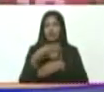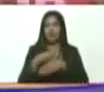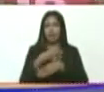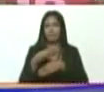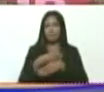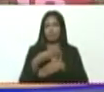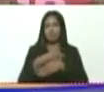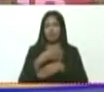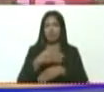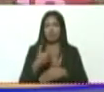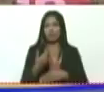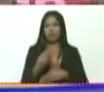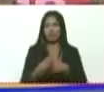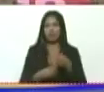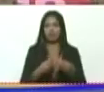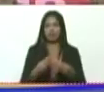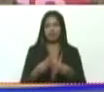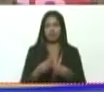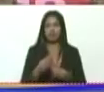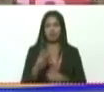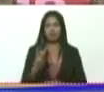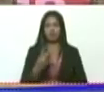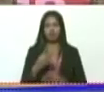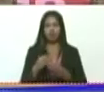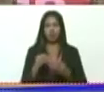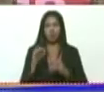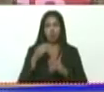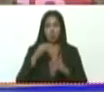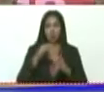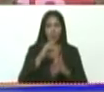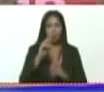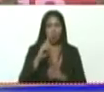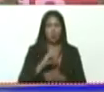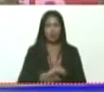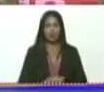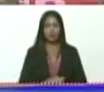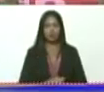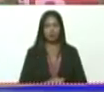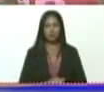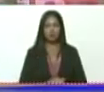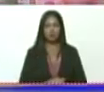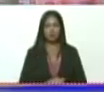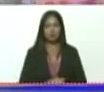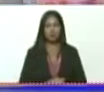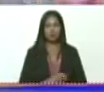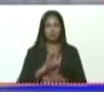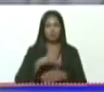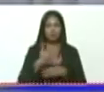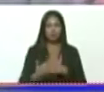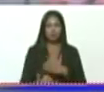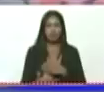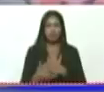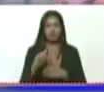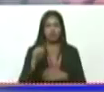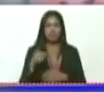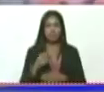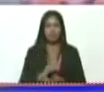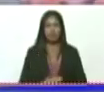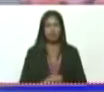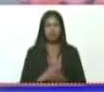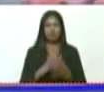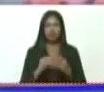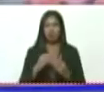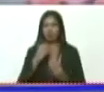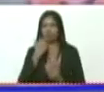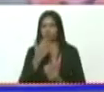desde Miami, todas las conspiraciones en una, billetes, planes, todo sucio.